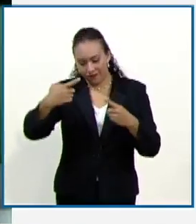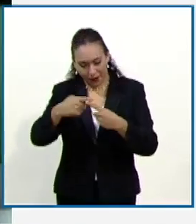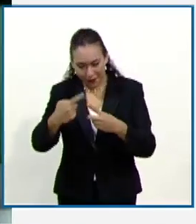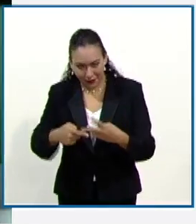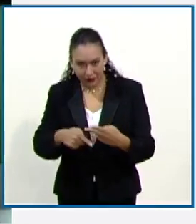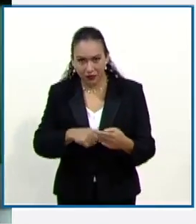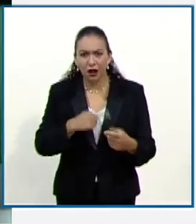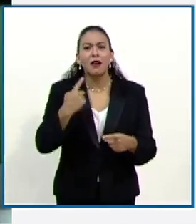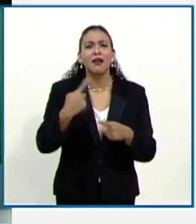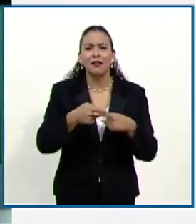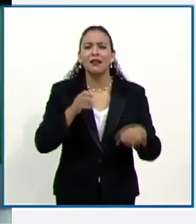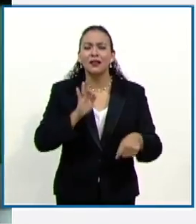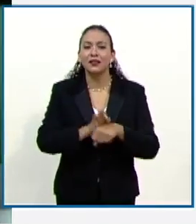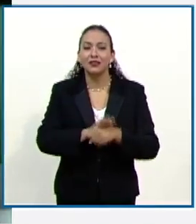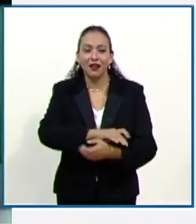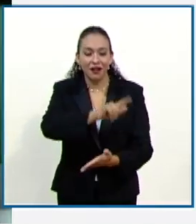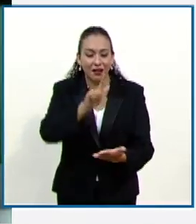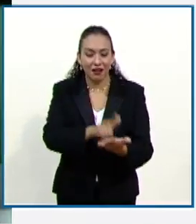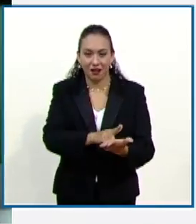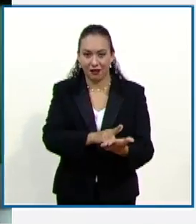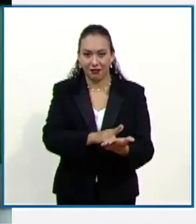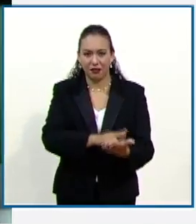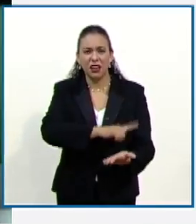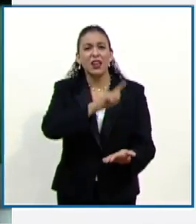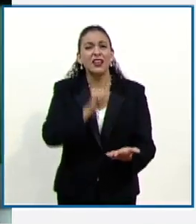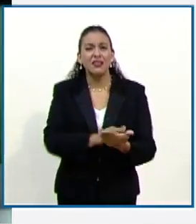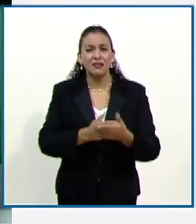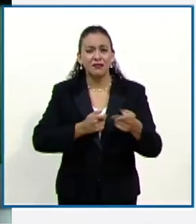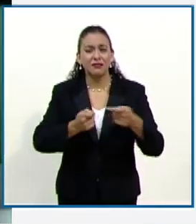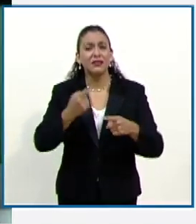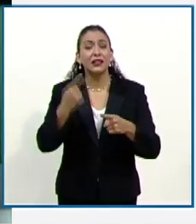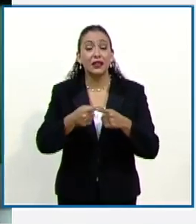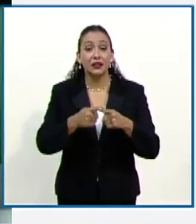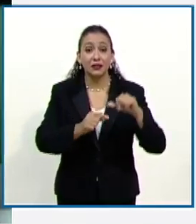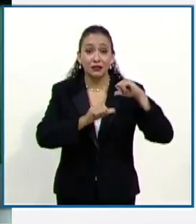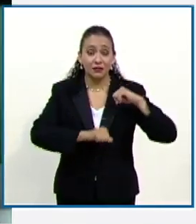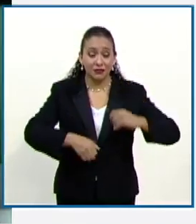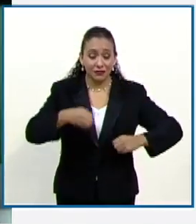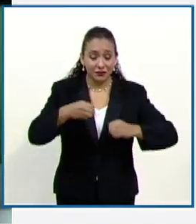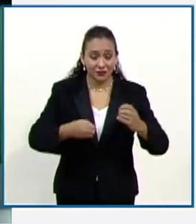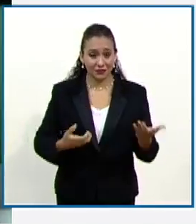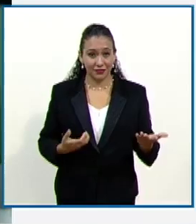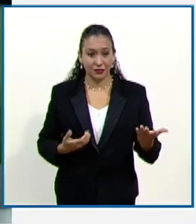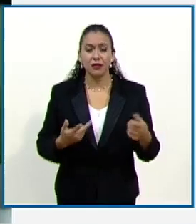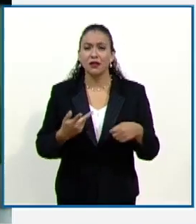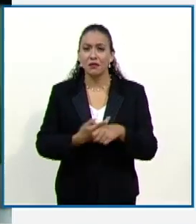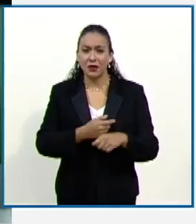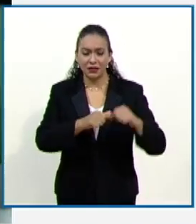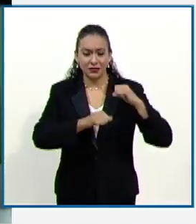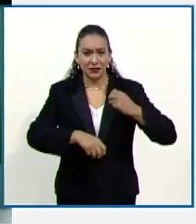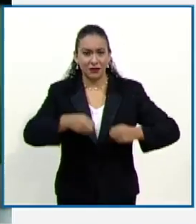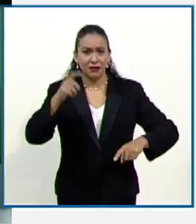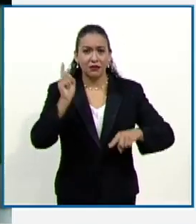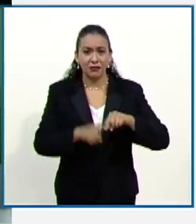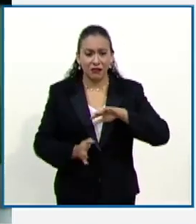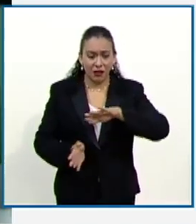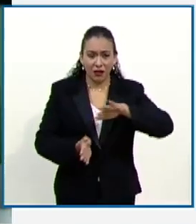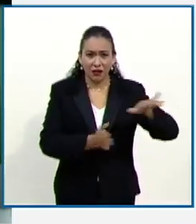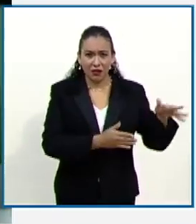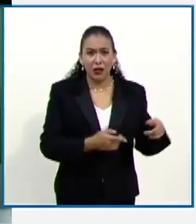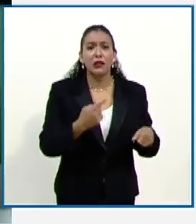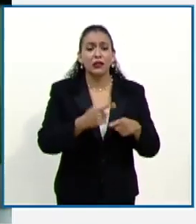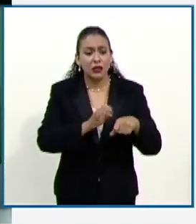las minorías de cualquier tipo, pensemos en casi todos los temas que hoy llegan a los poderes judiciales son temas de